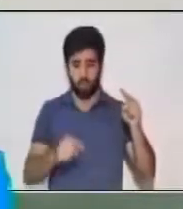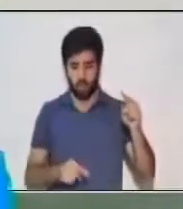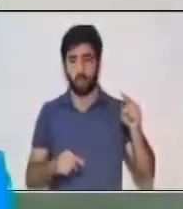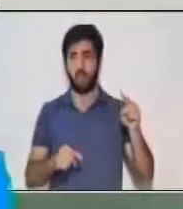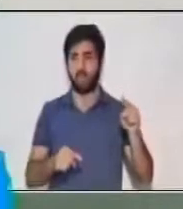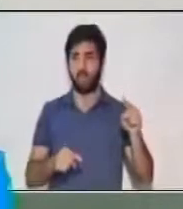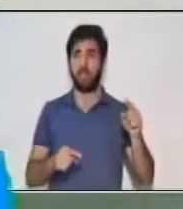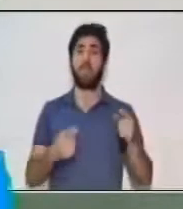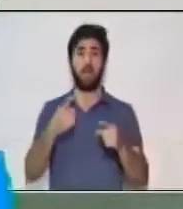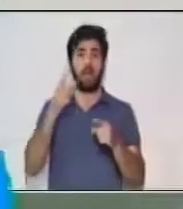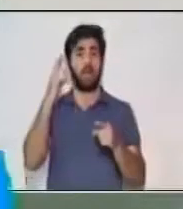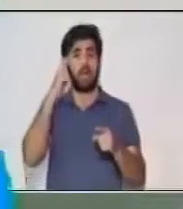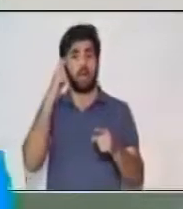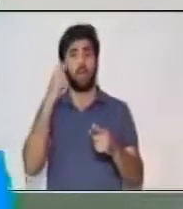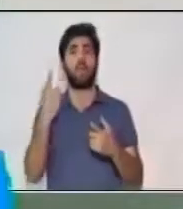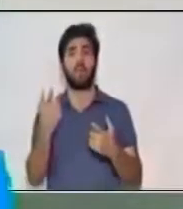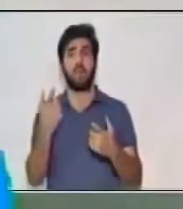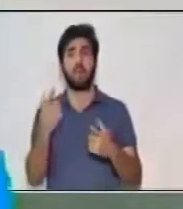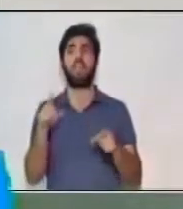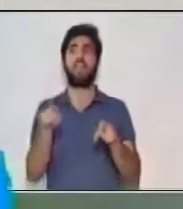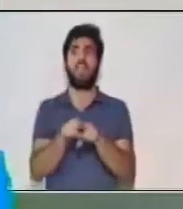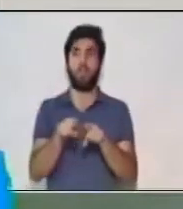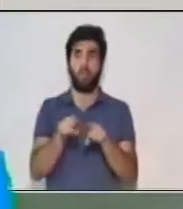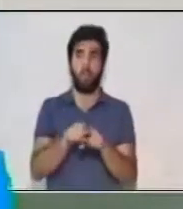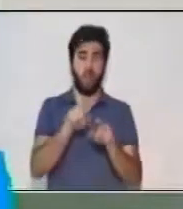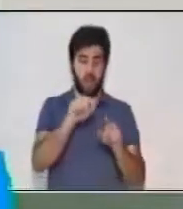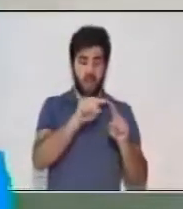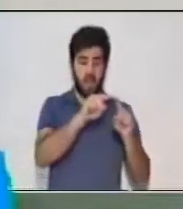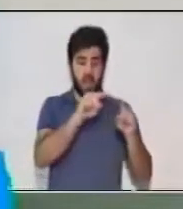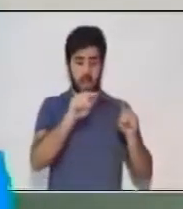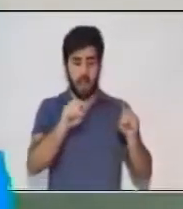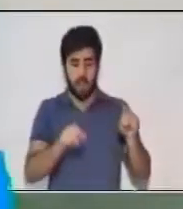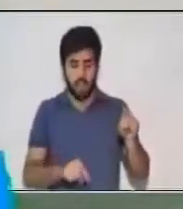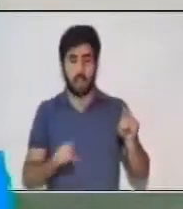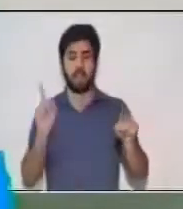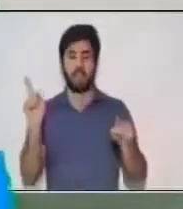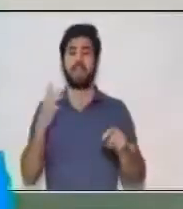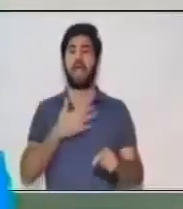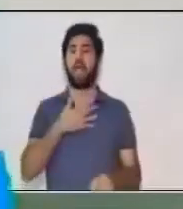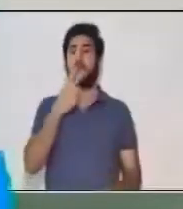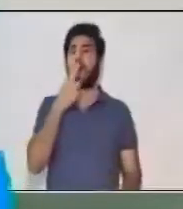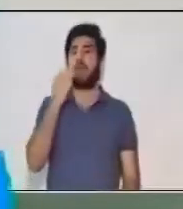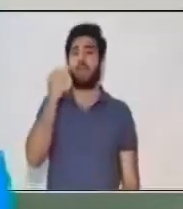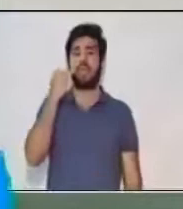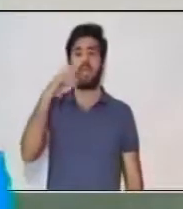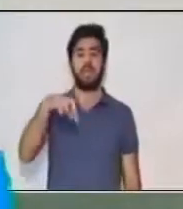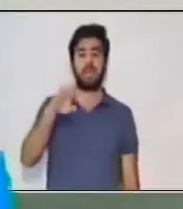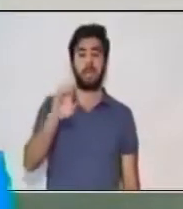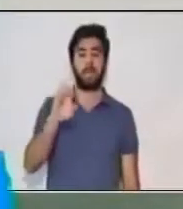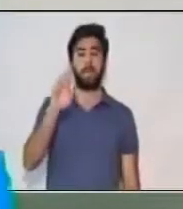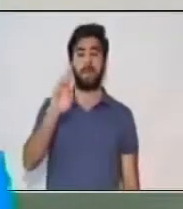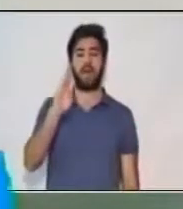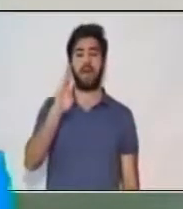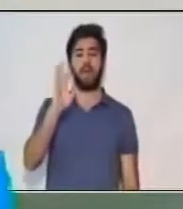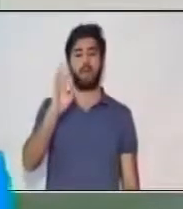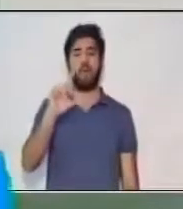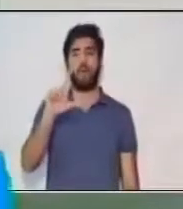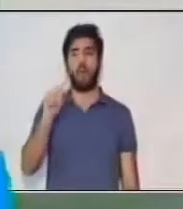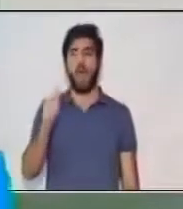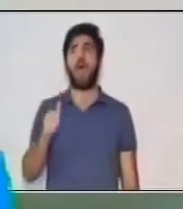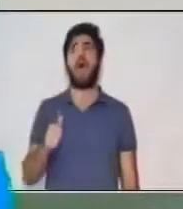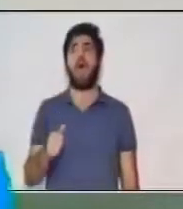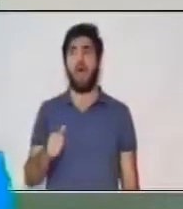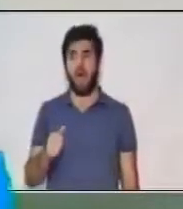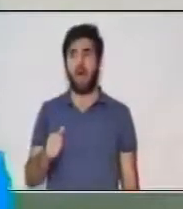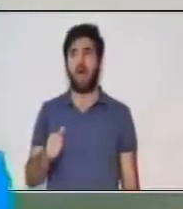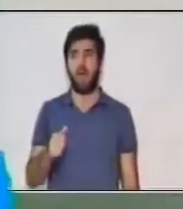Y recordemos, como estamos graficando hipérbolas, básicamente hipérbolas, entonces el